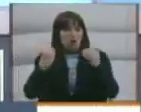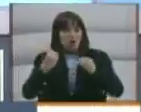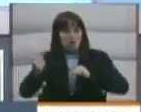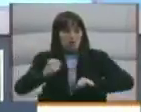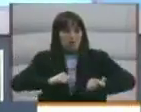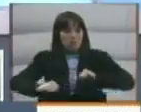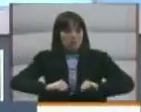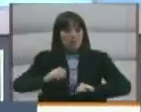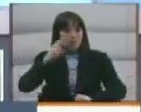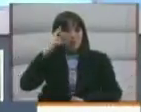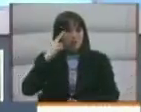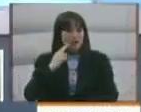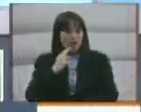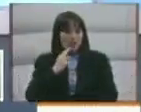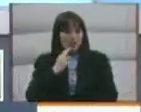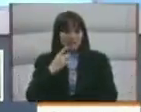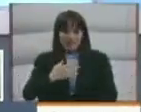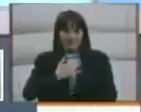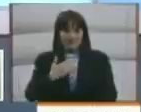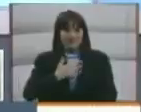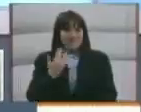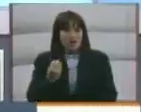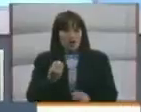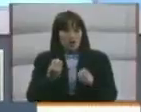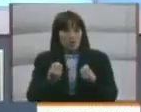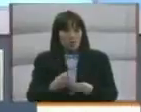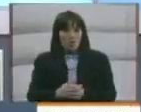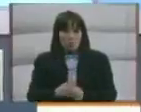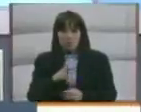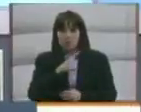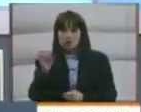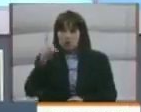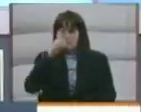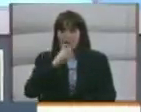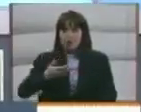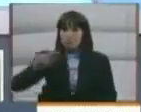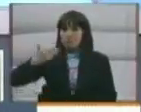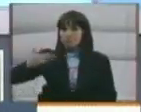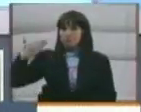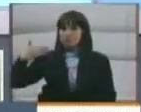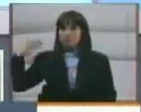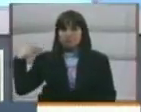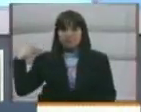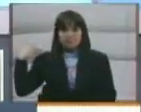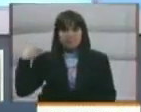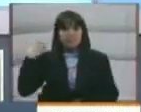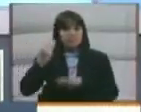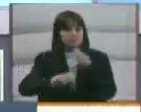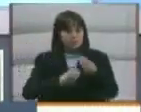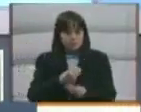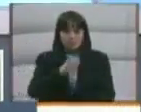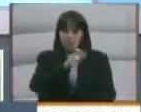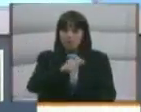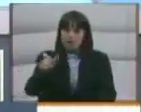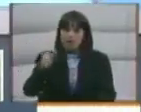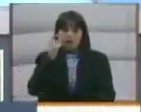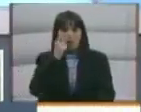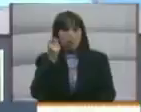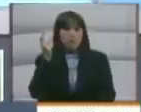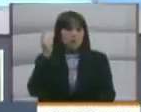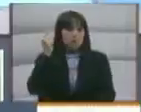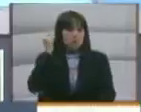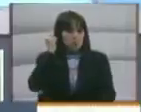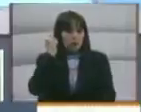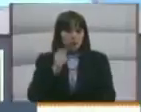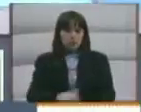bolivariano. Hecho 200 años hace por hombres y mujeres que a pie y